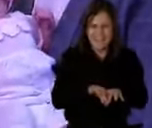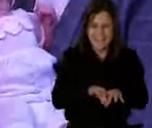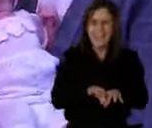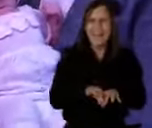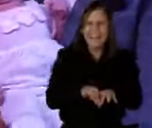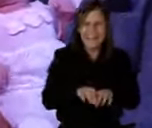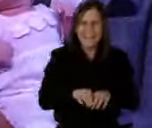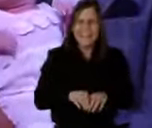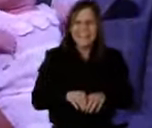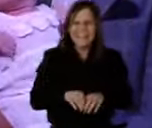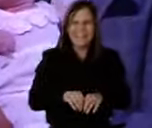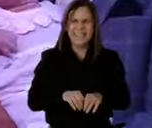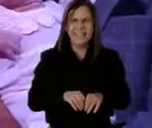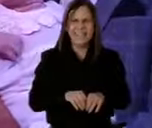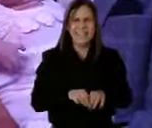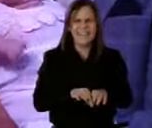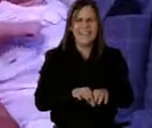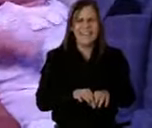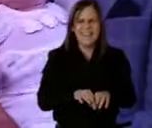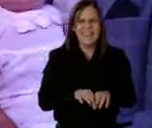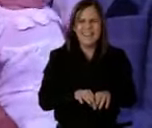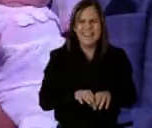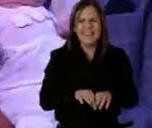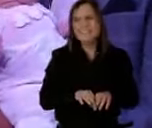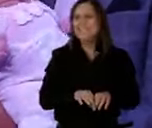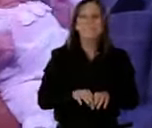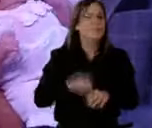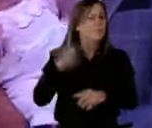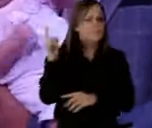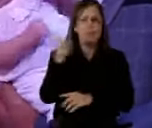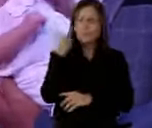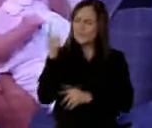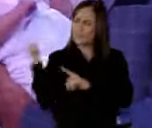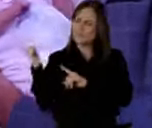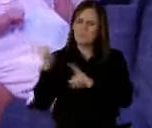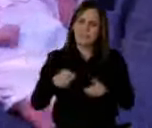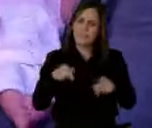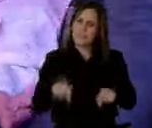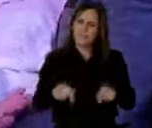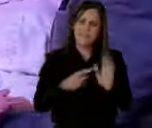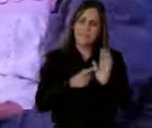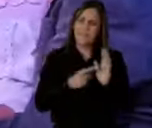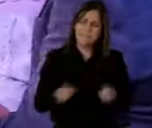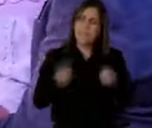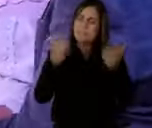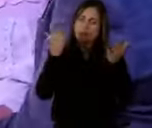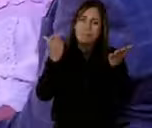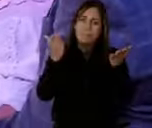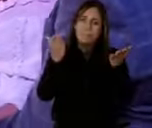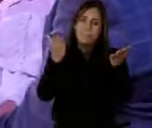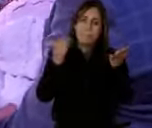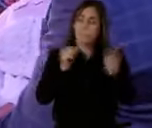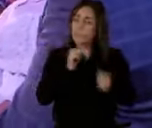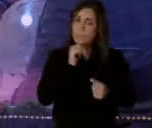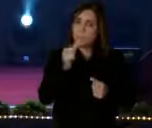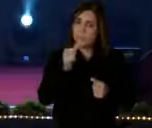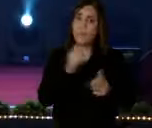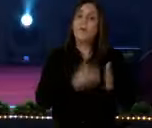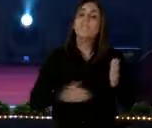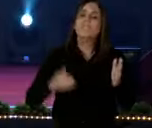Belleza ante todo. Lo importante no es solamente que lo traigan aquí, lo dediquen aquí, sino que a lo largo de su vida